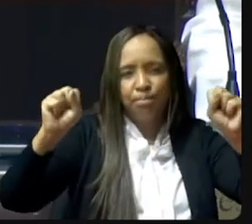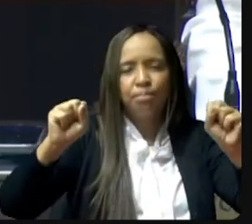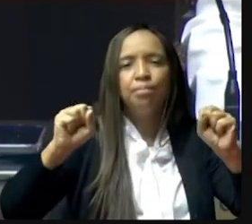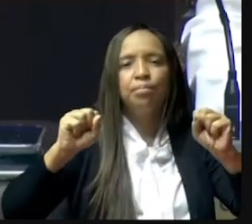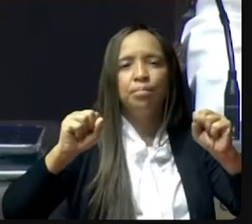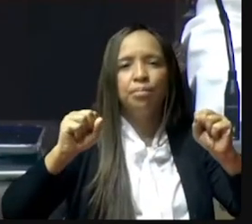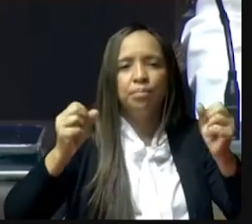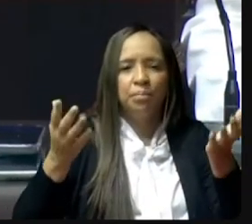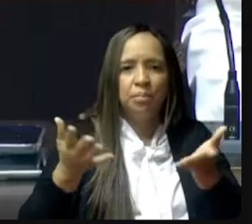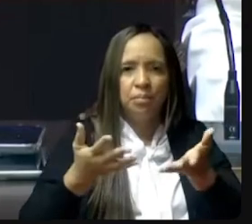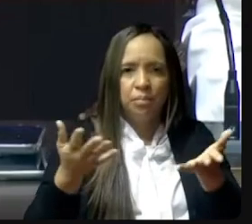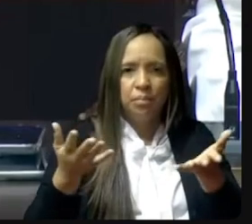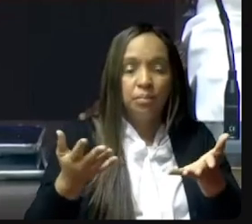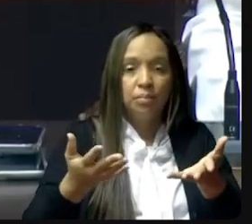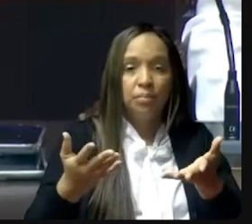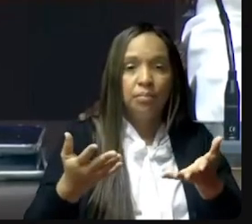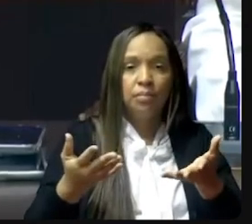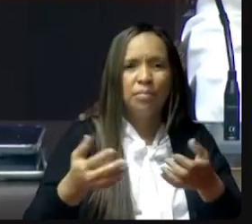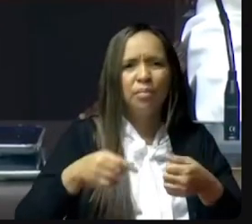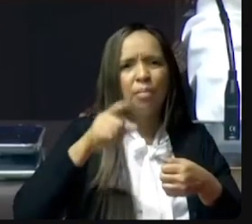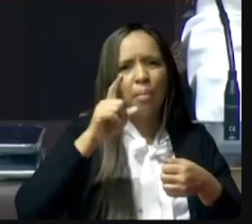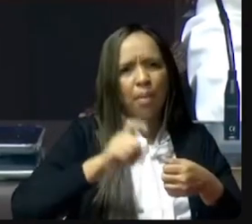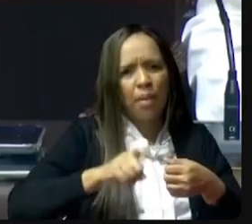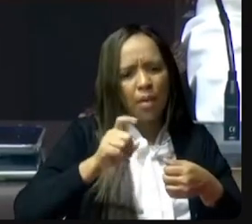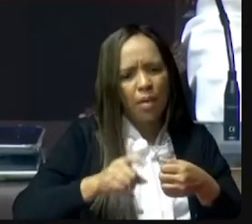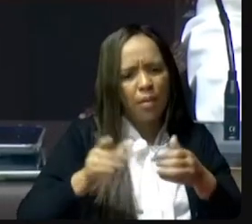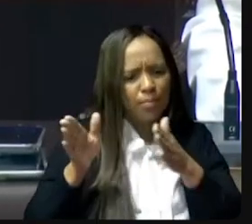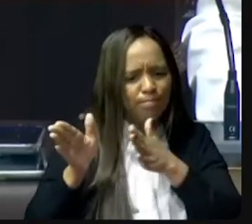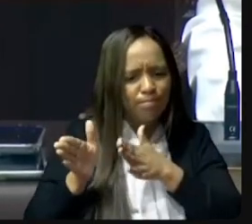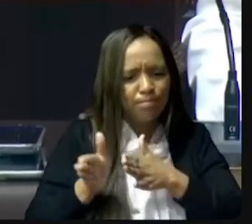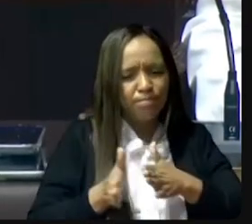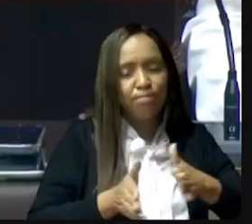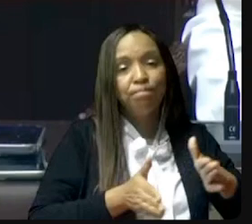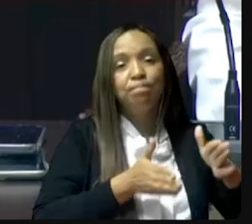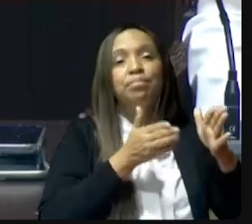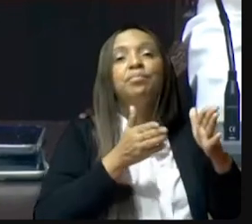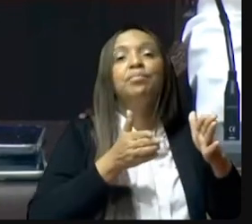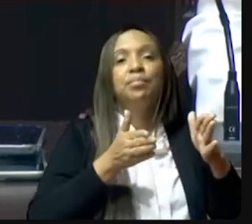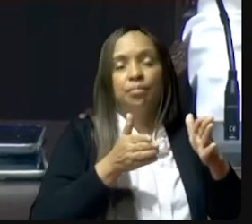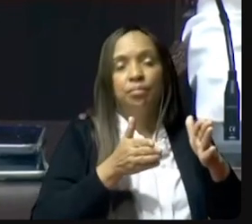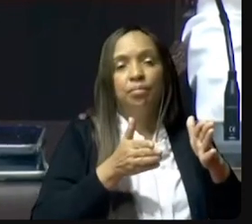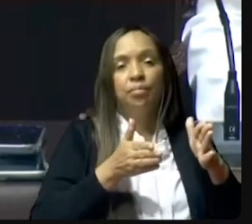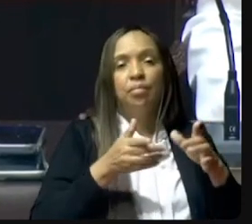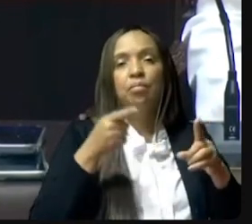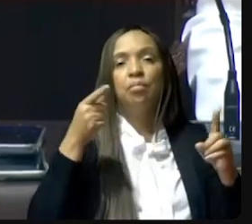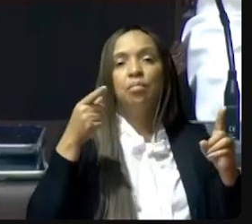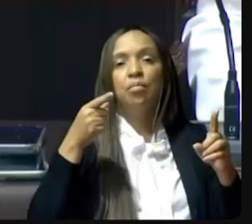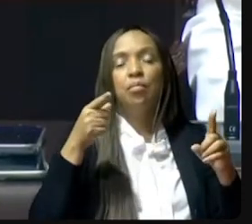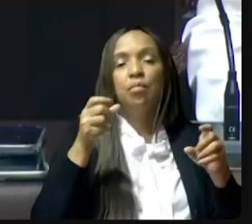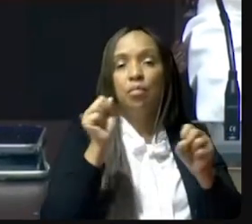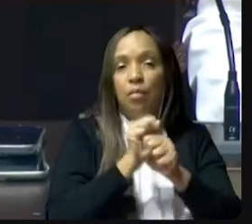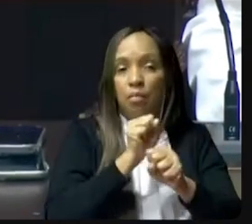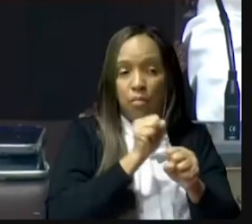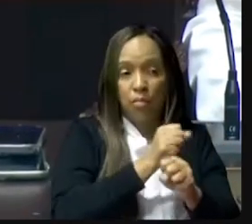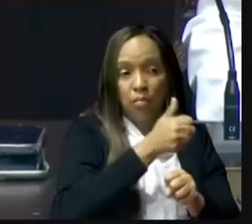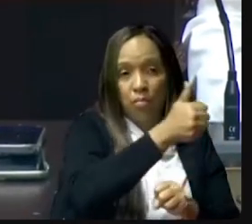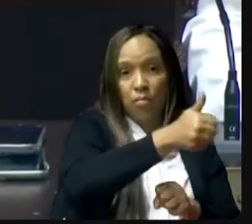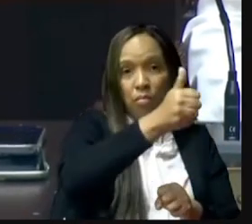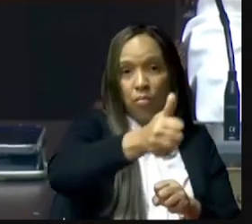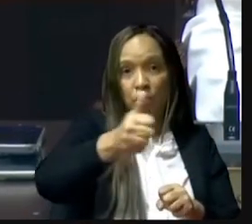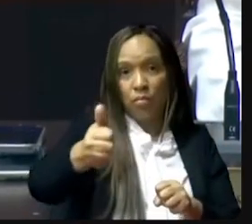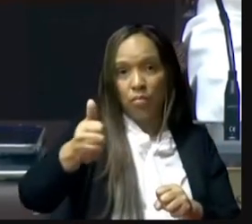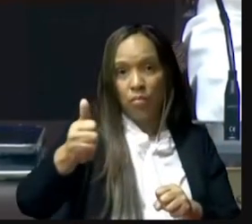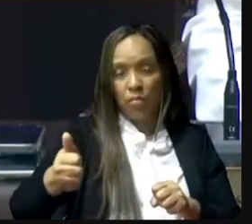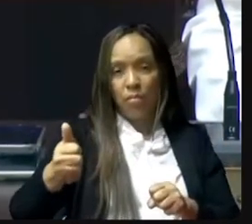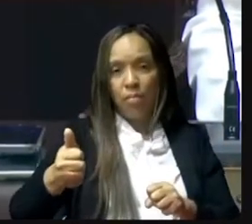trato de que seamos lo lo más participativo posible soy